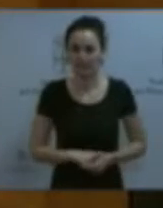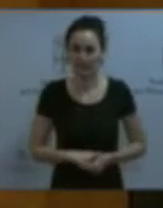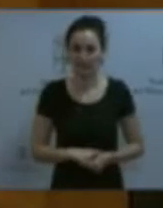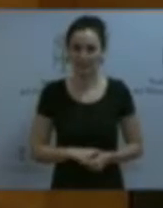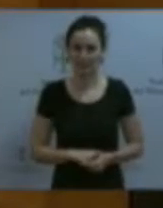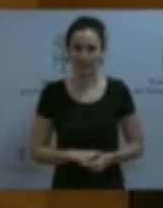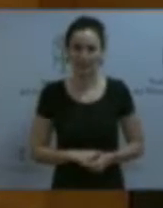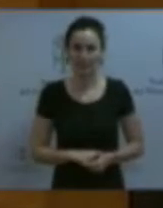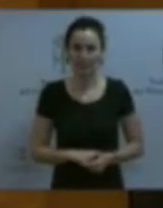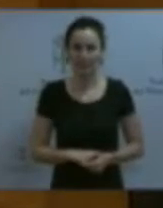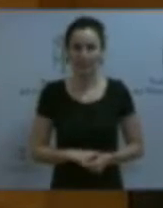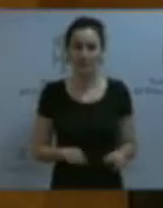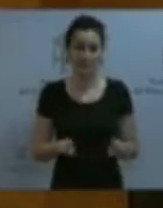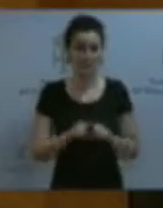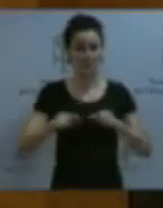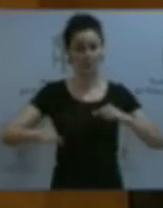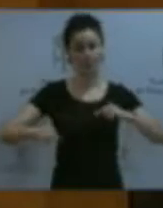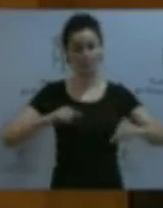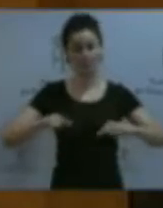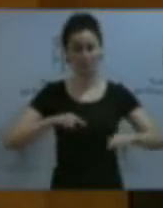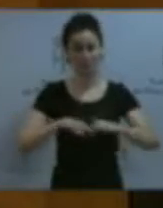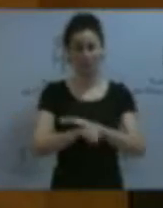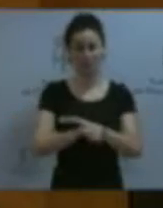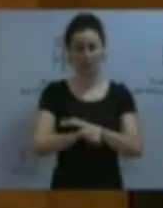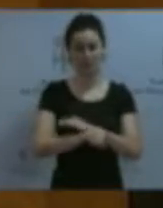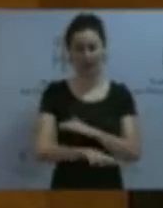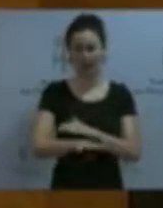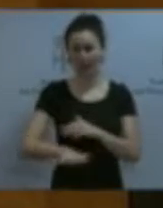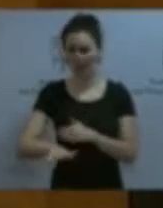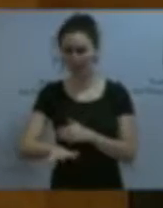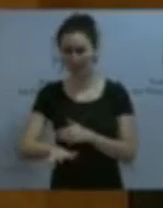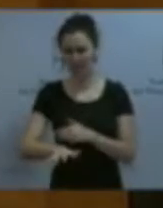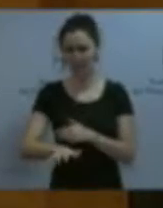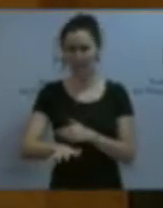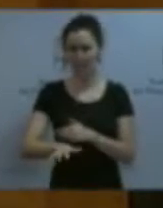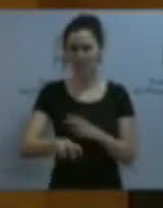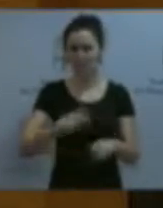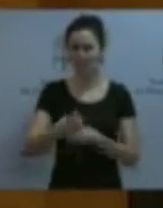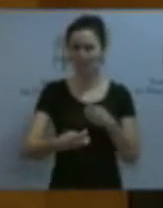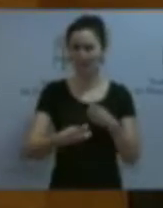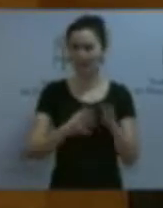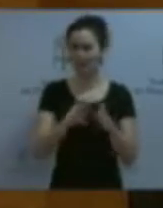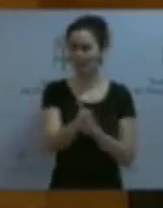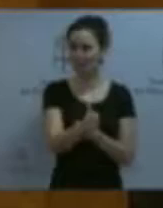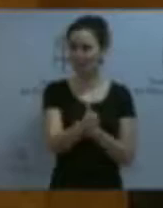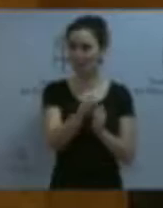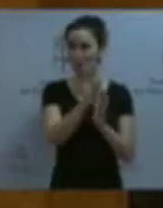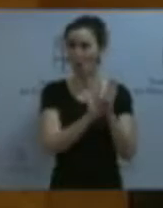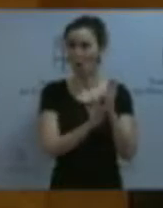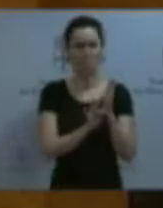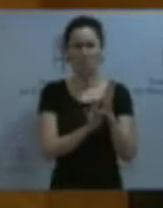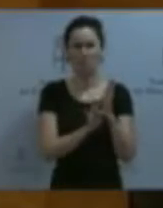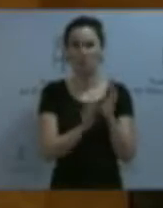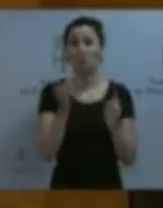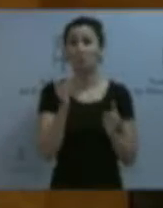las distintas gerencias de área que esto no era para retirar, para modificar la prioridad o el orden, sino que simplemente